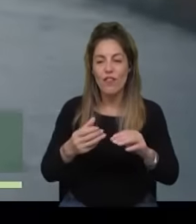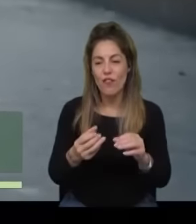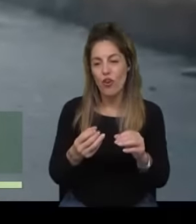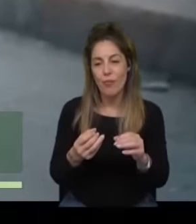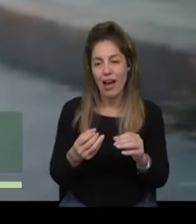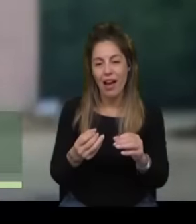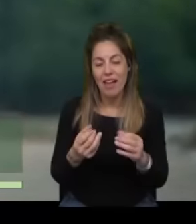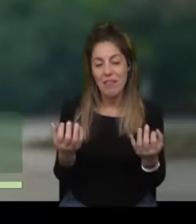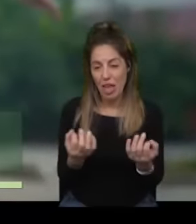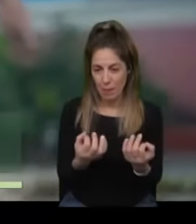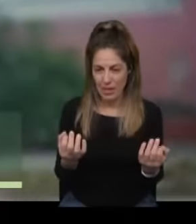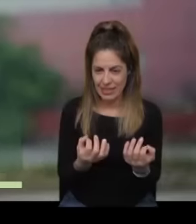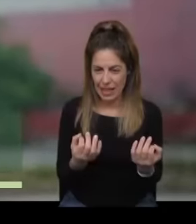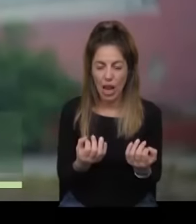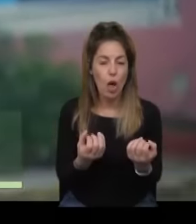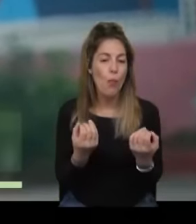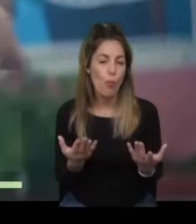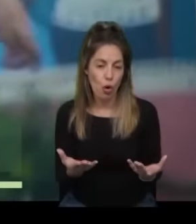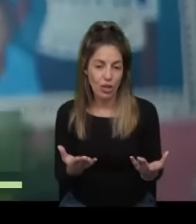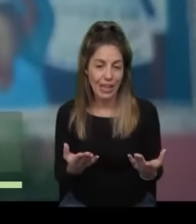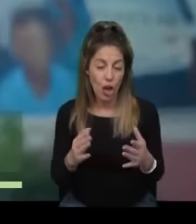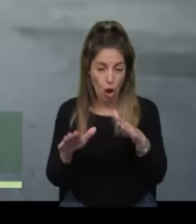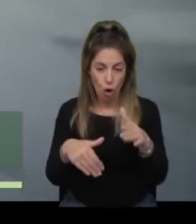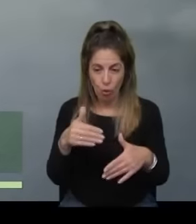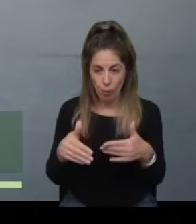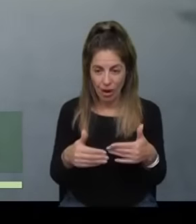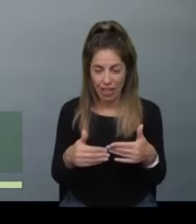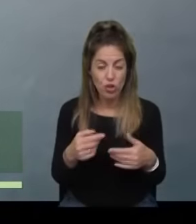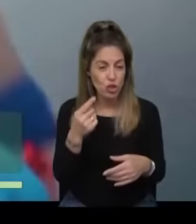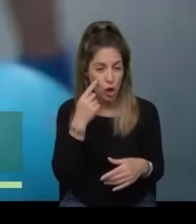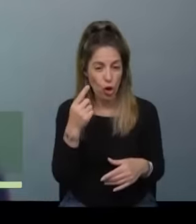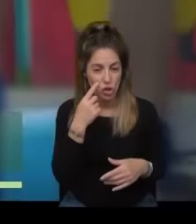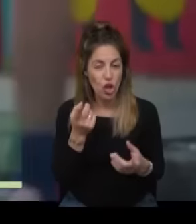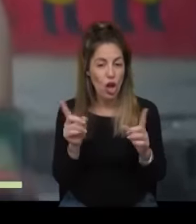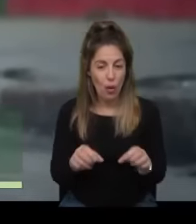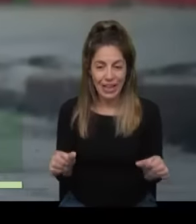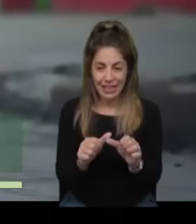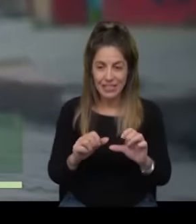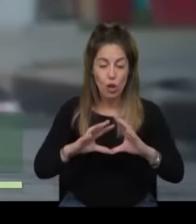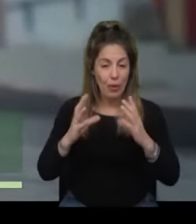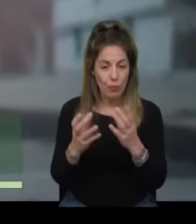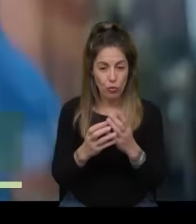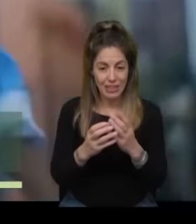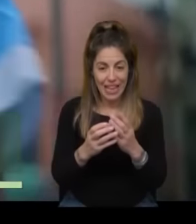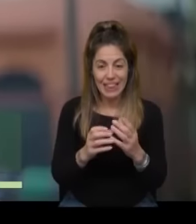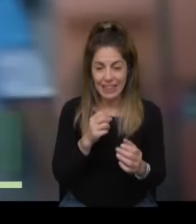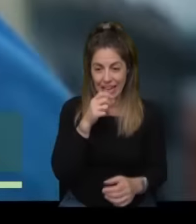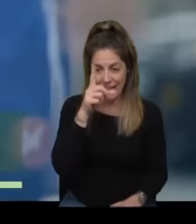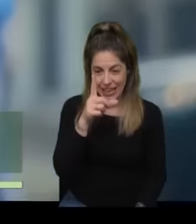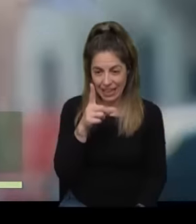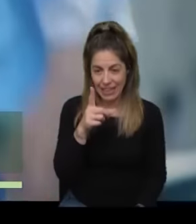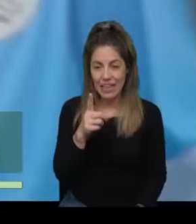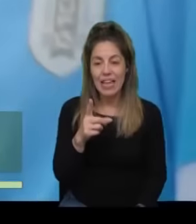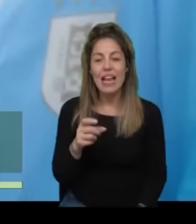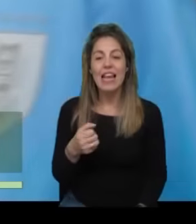bastante particular porque, bueno, los convocados se conocieron. Al igual que se hizo para Mundial de Qatar, para esta edición de la Copa América,